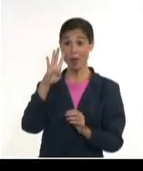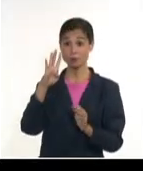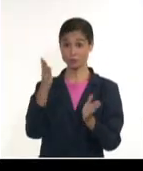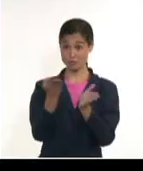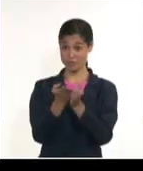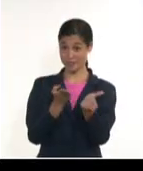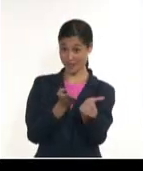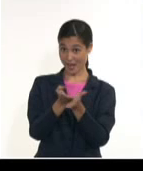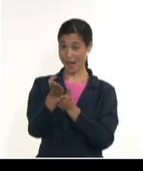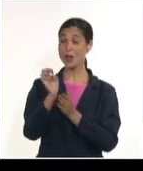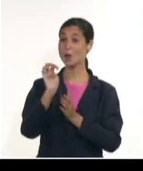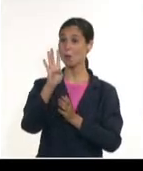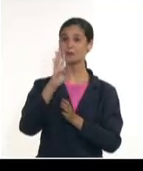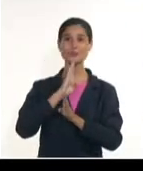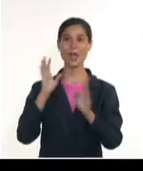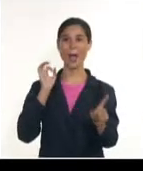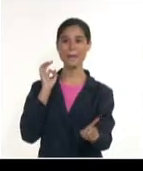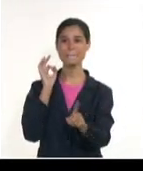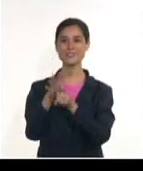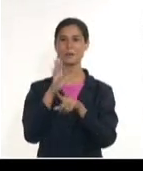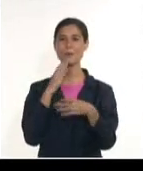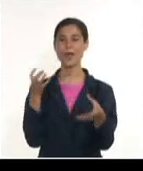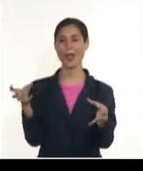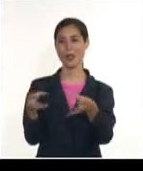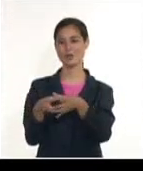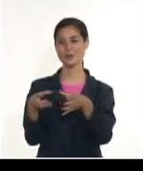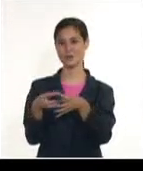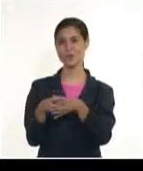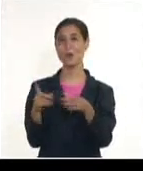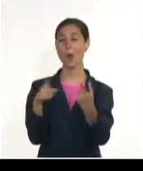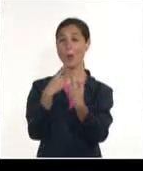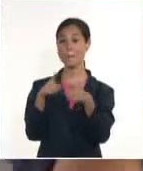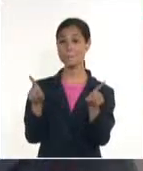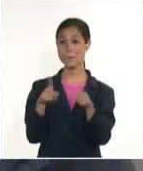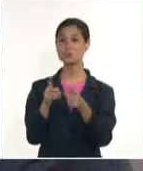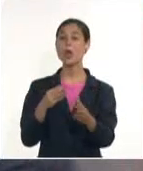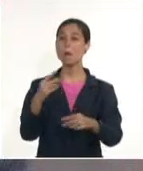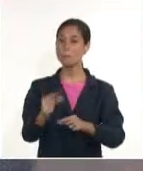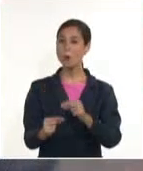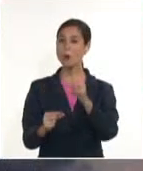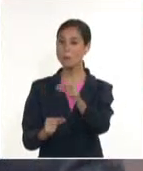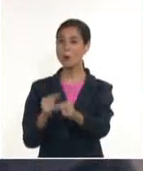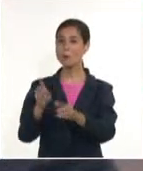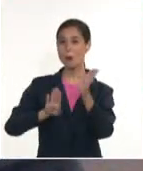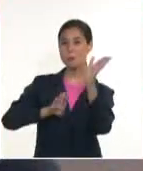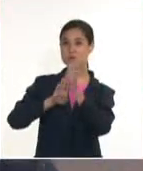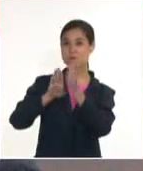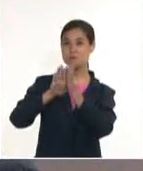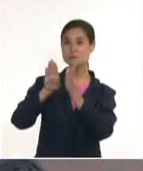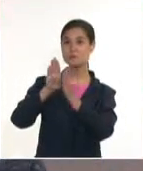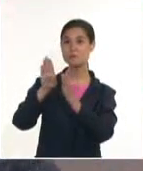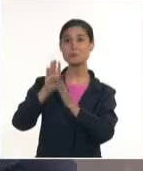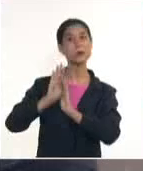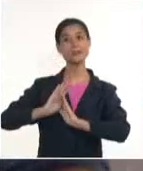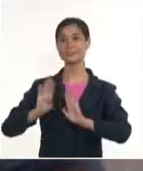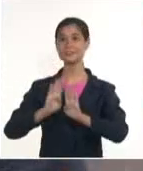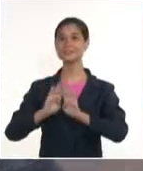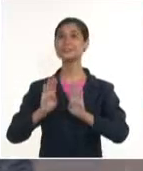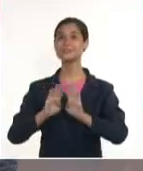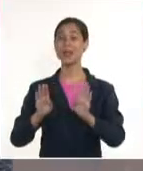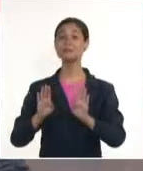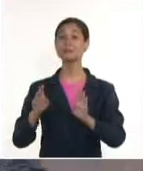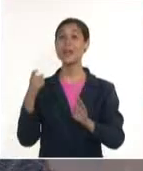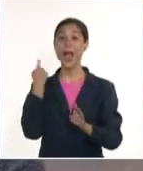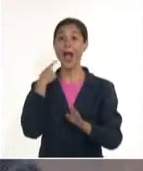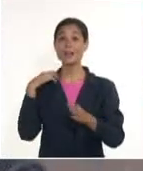a la solicitud de la HDS. Hicimos el proceso de crecimiento y bueno, entramos, todo bien, y de allá para acá hemos